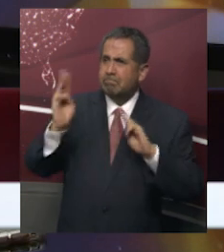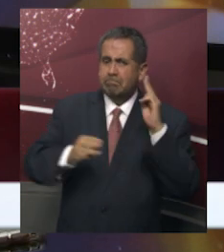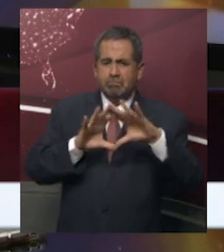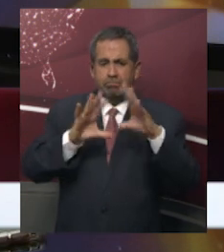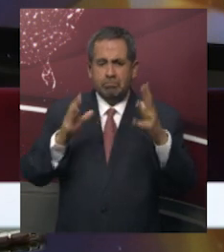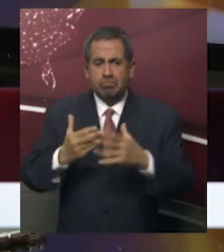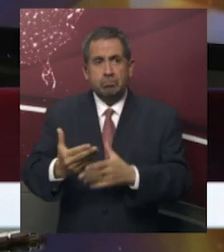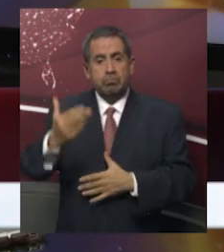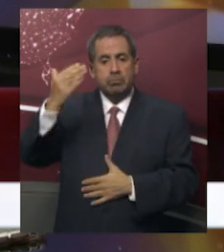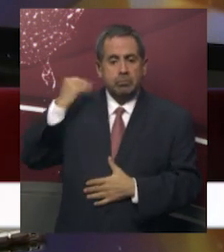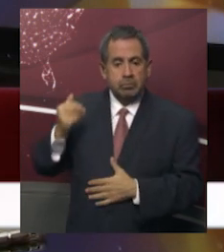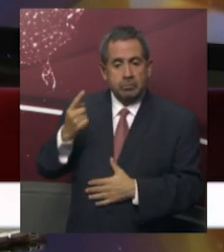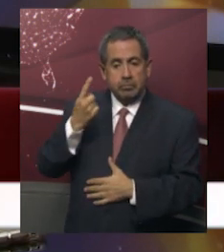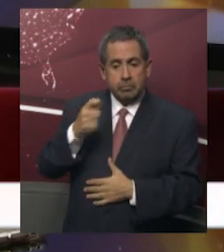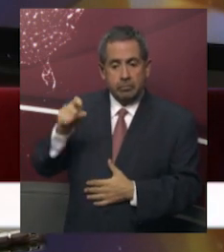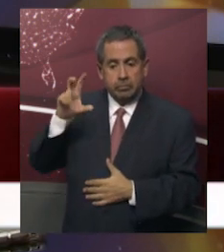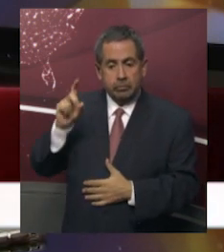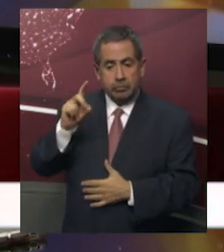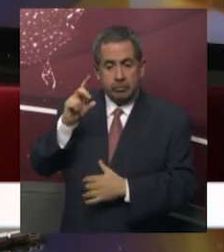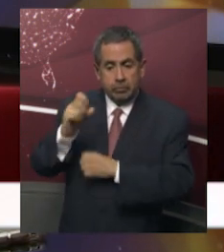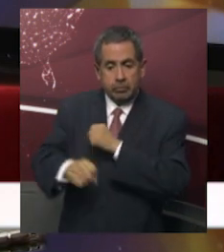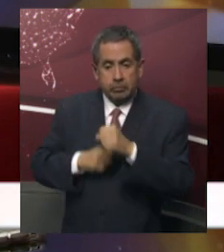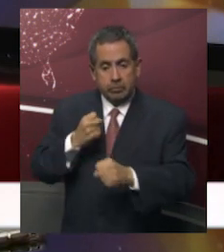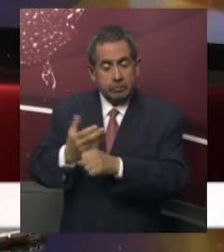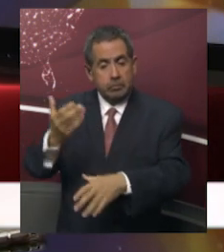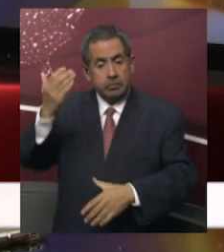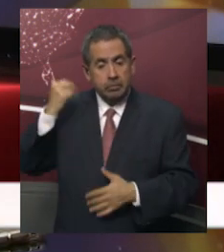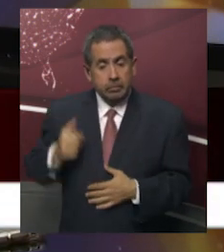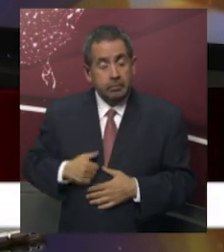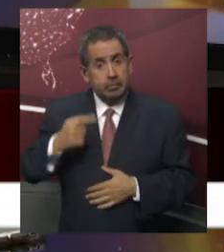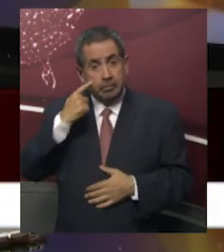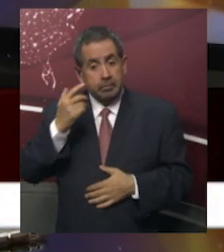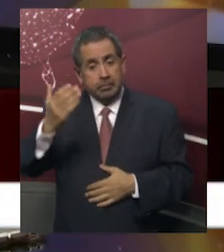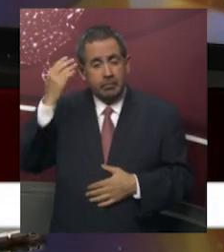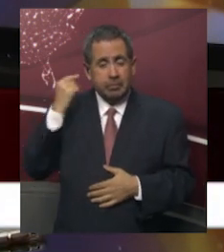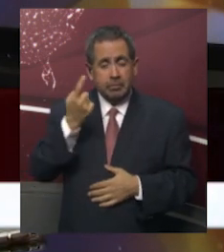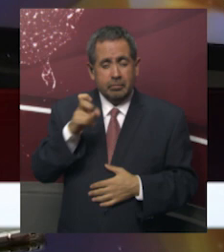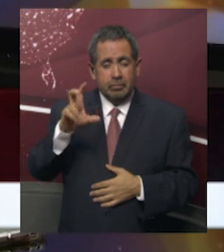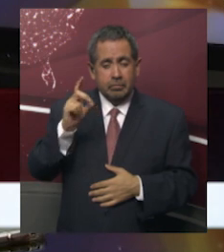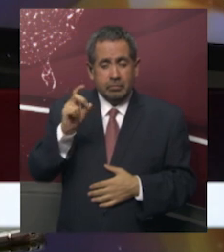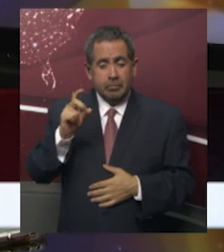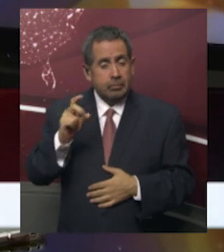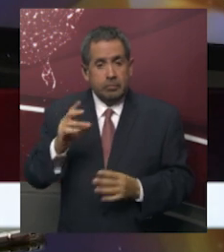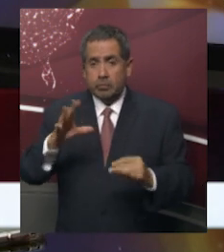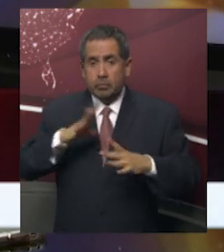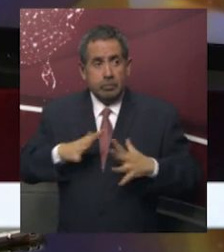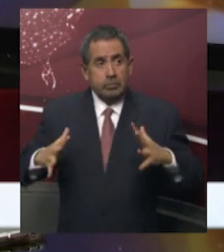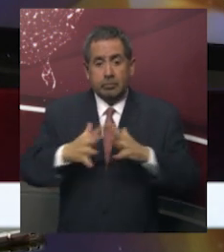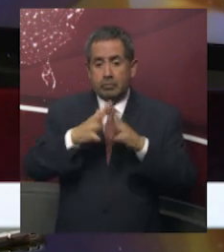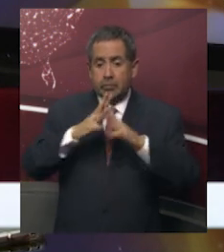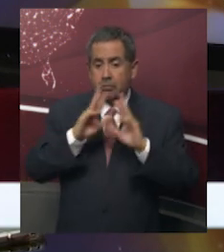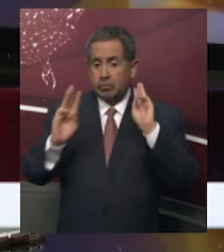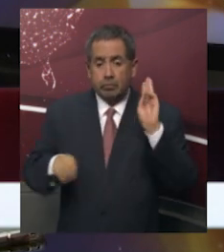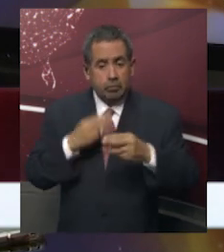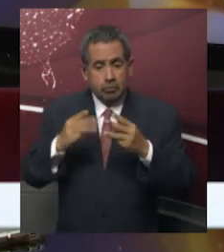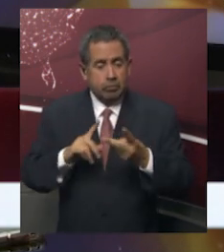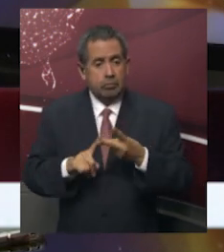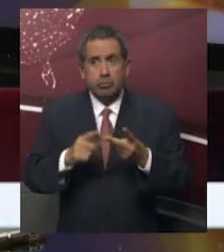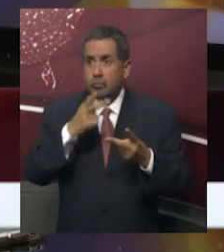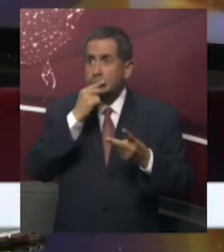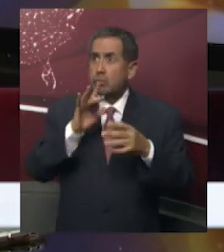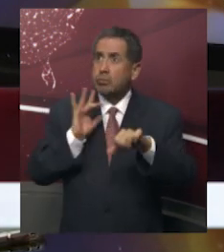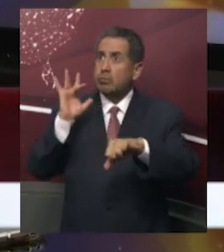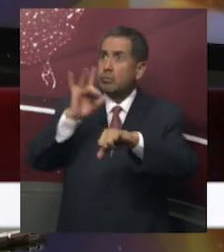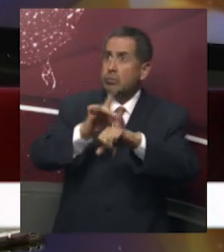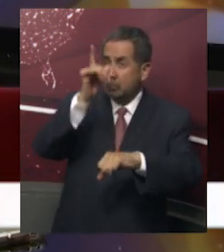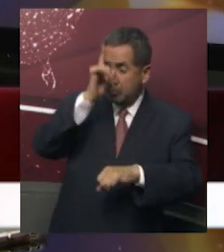hace 130 años, pues mira, hace 130 años no había habido guerras mundiales, no había llegado el hombre a la luna, no